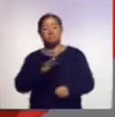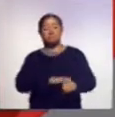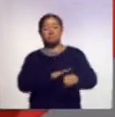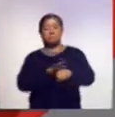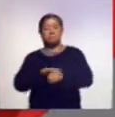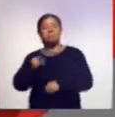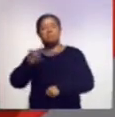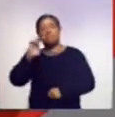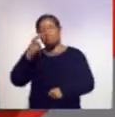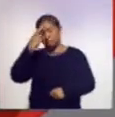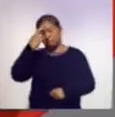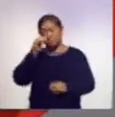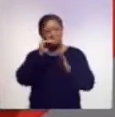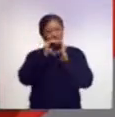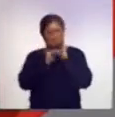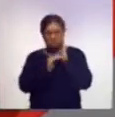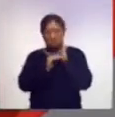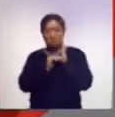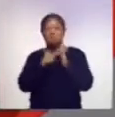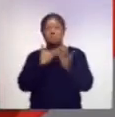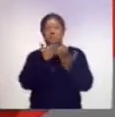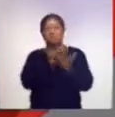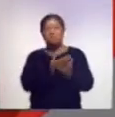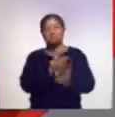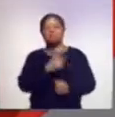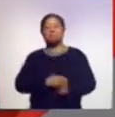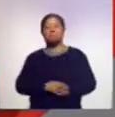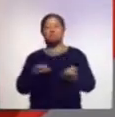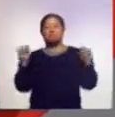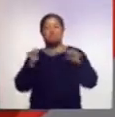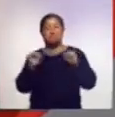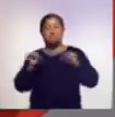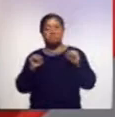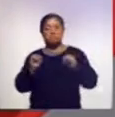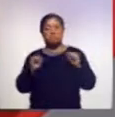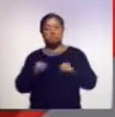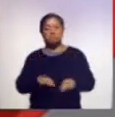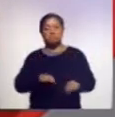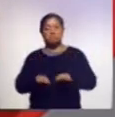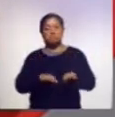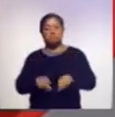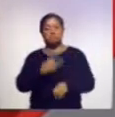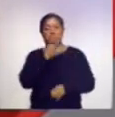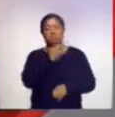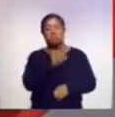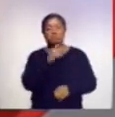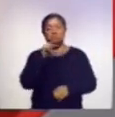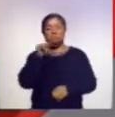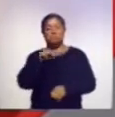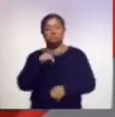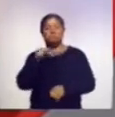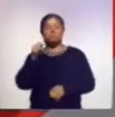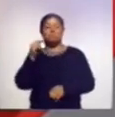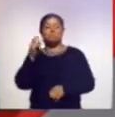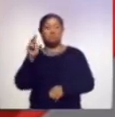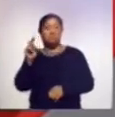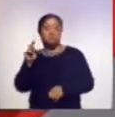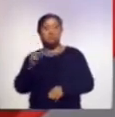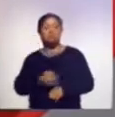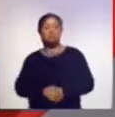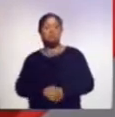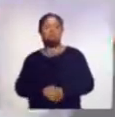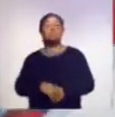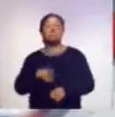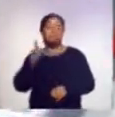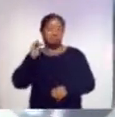recordemos que la marca mínima que se está solicitando es correrlo abajo del 2.30. Por lo pronto no dudamos que la tlaxcalteca